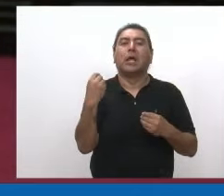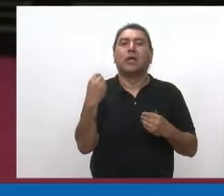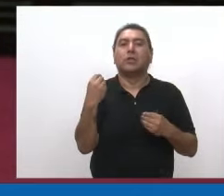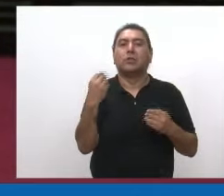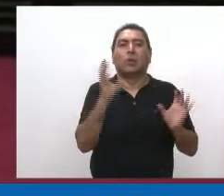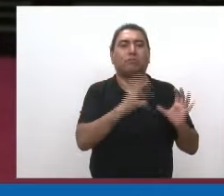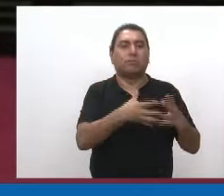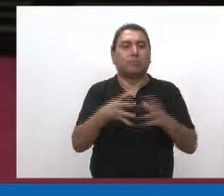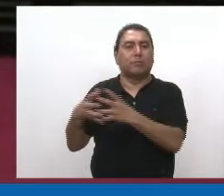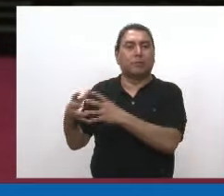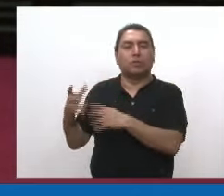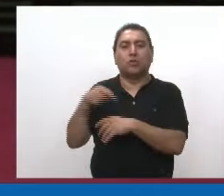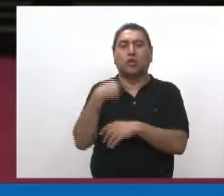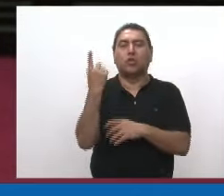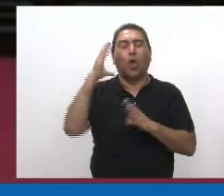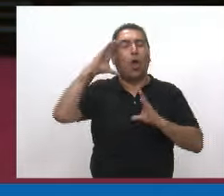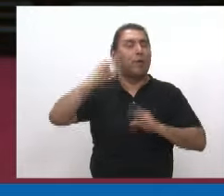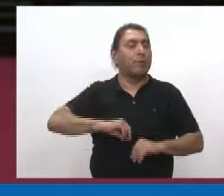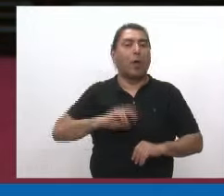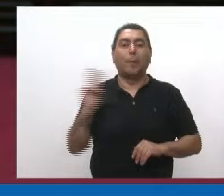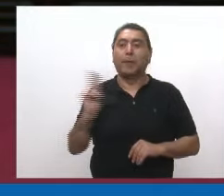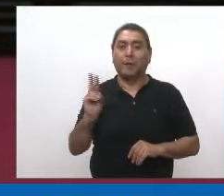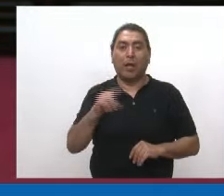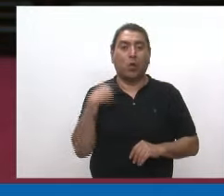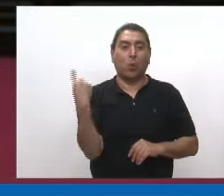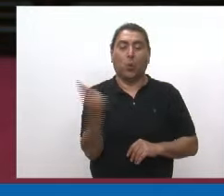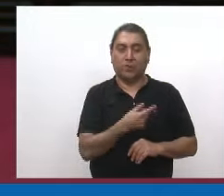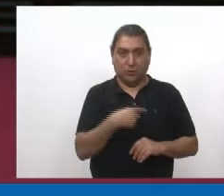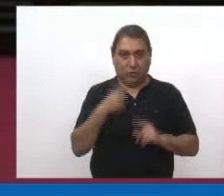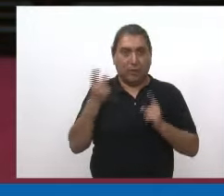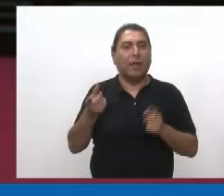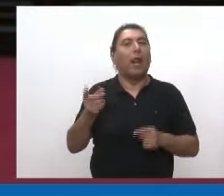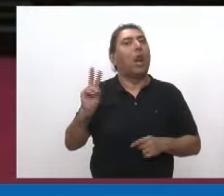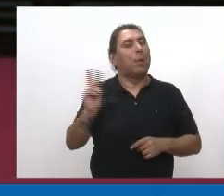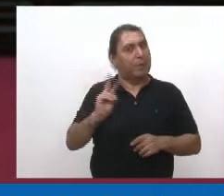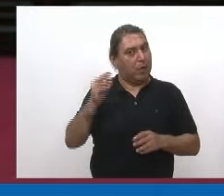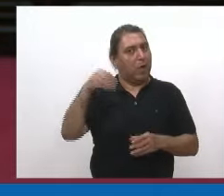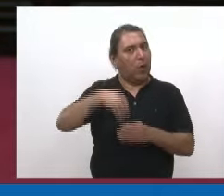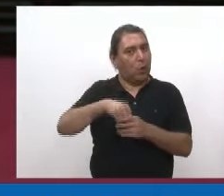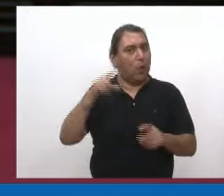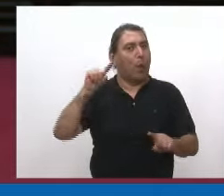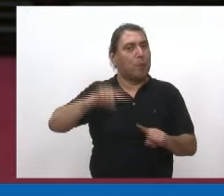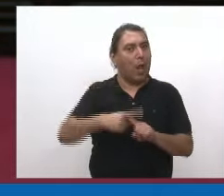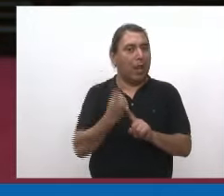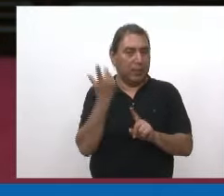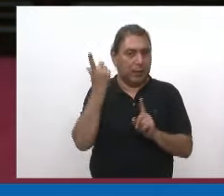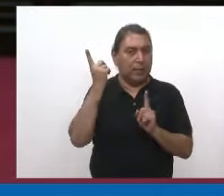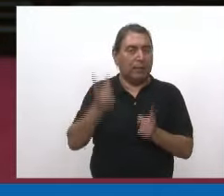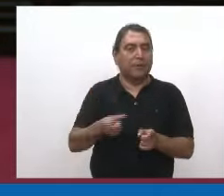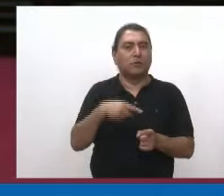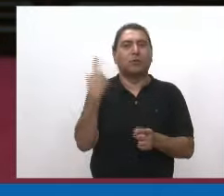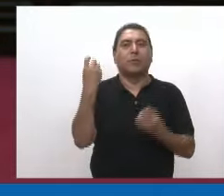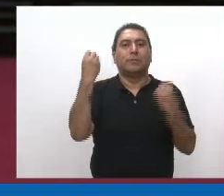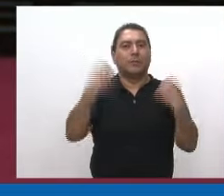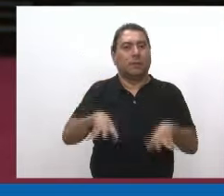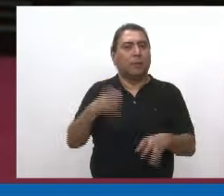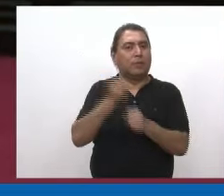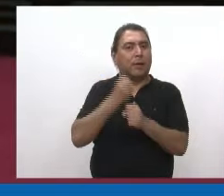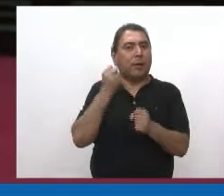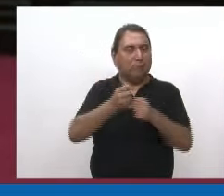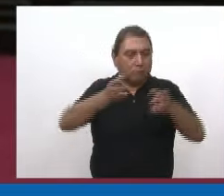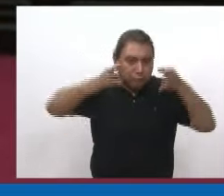todas, nos olvidemos de nuestros privilegios o de los privilegios de la política y nos pongamos a trabajar por los argentinos.